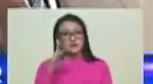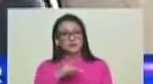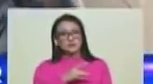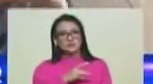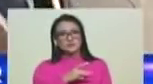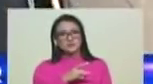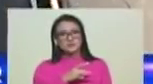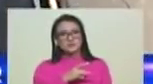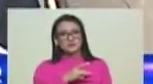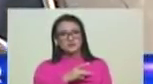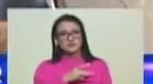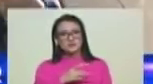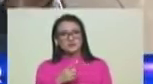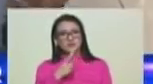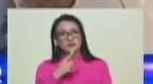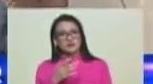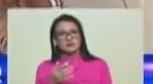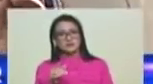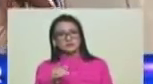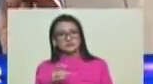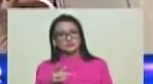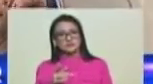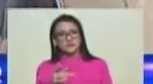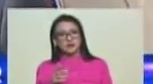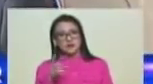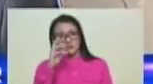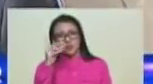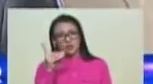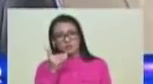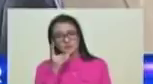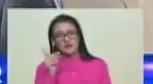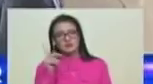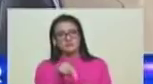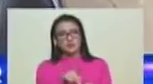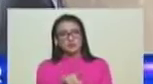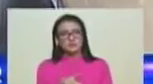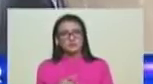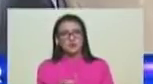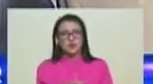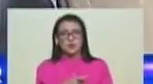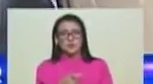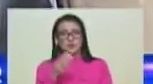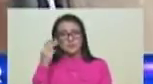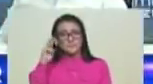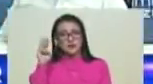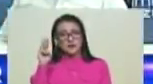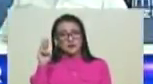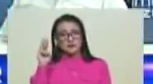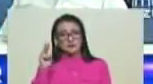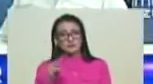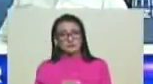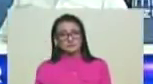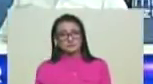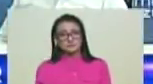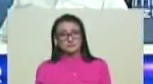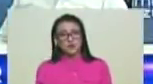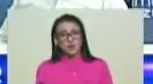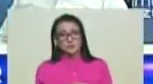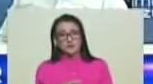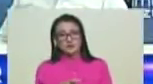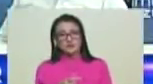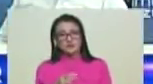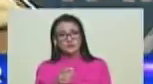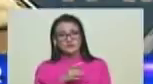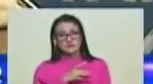Chile, los que habían actuado en República Dominicana. Ah, ¿el gobierno de México? ¿El gobierno Sí, el de gobierno, Chile? El gobierno, me refiero